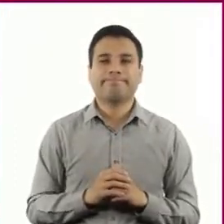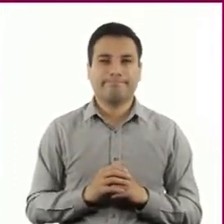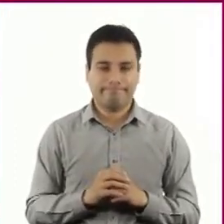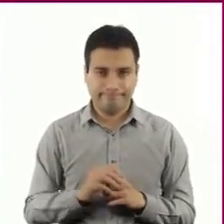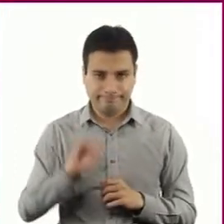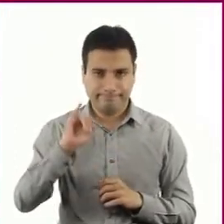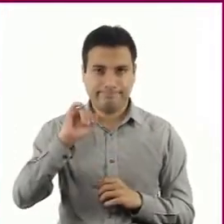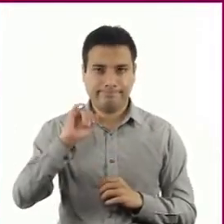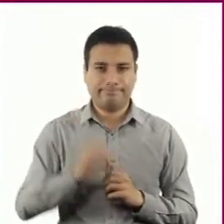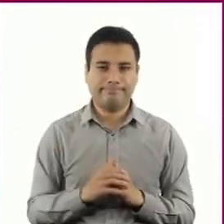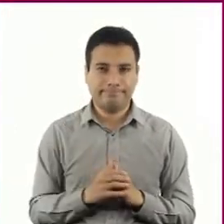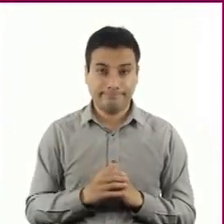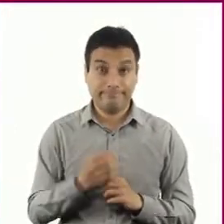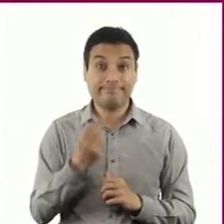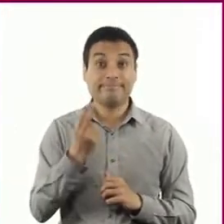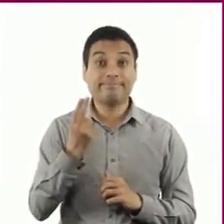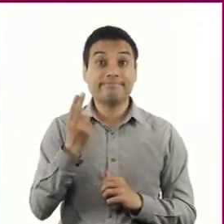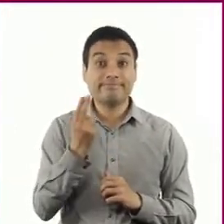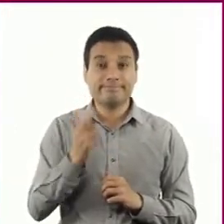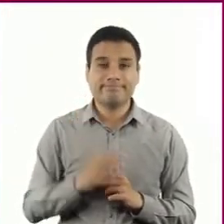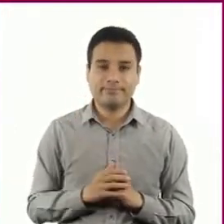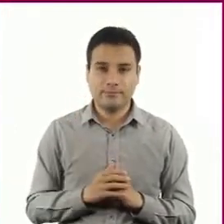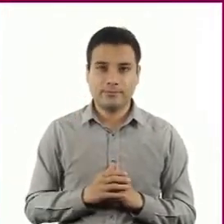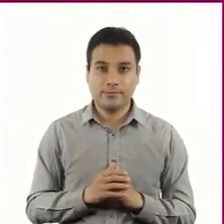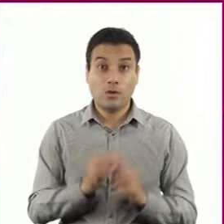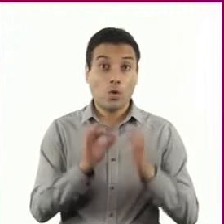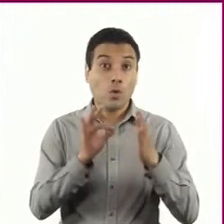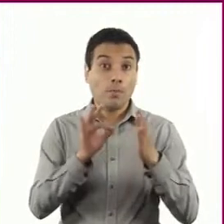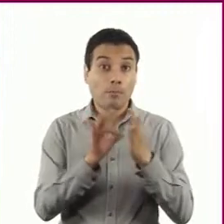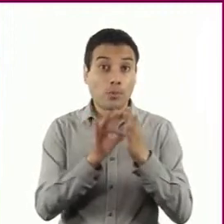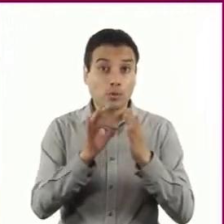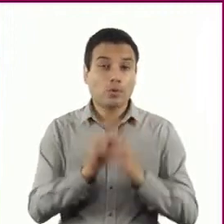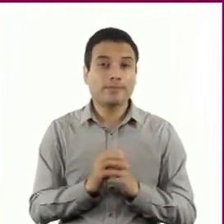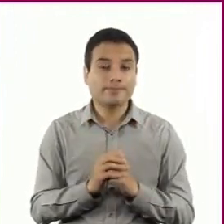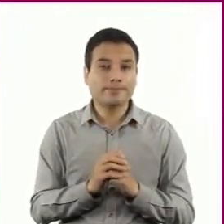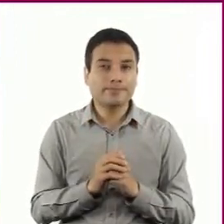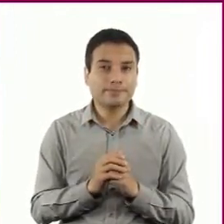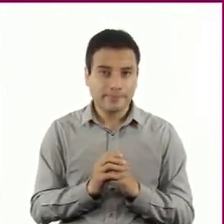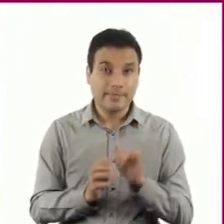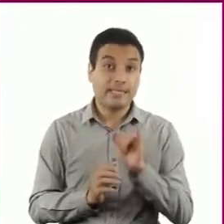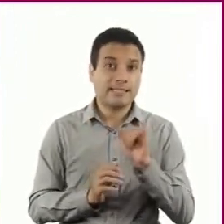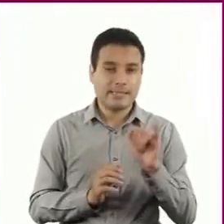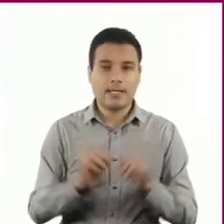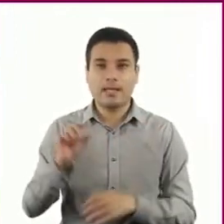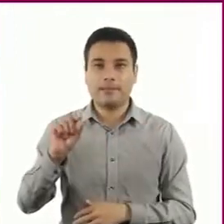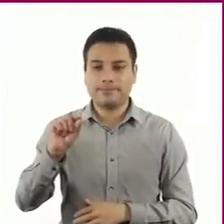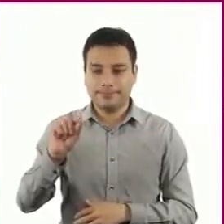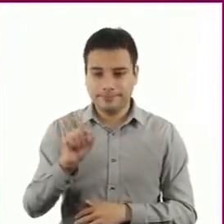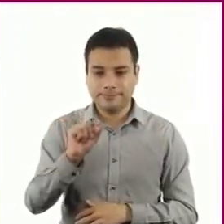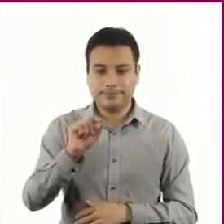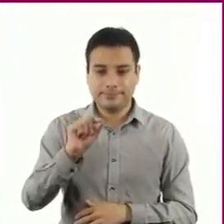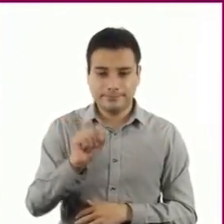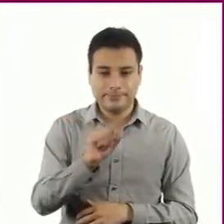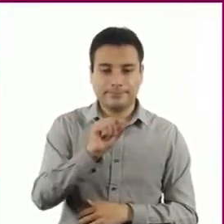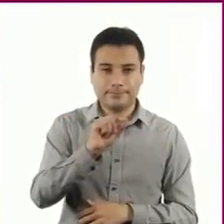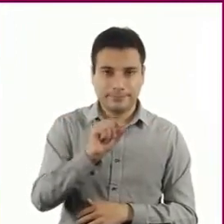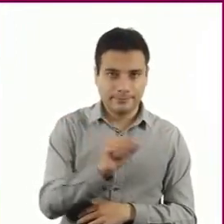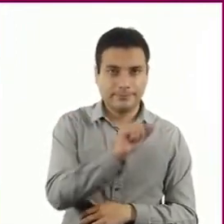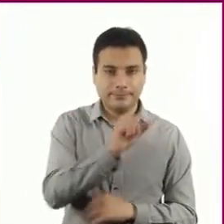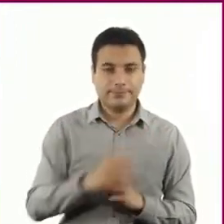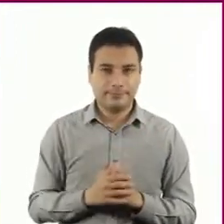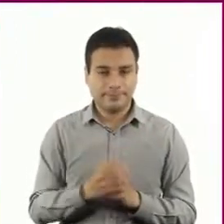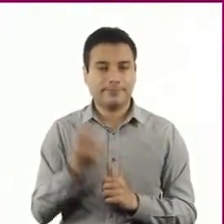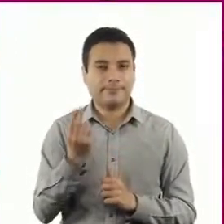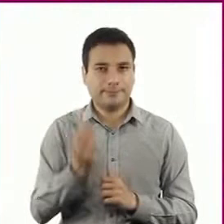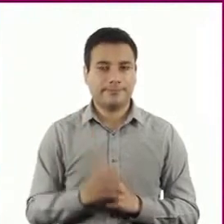profesor. Basta con recorrer el punto decimal a la izquierda tantas cifras como ceros tenga la potencia de 10